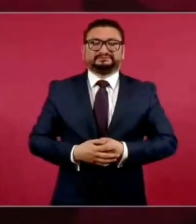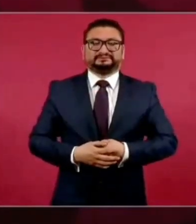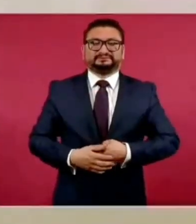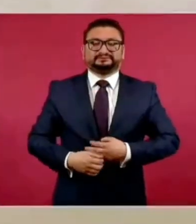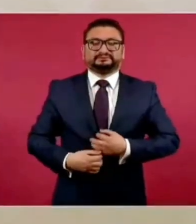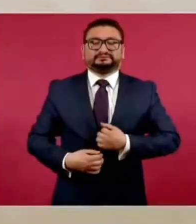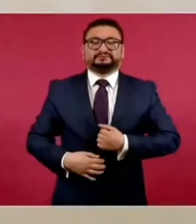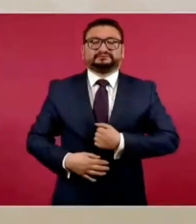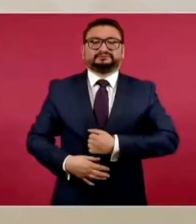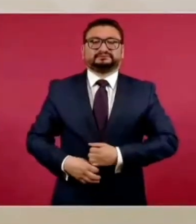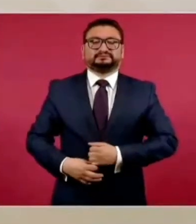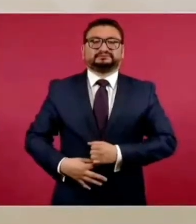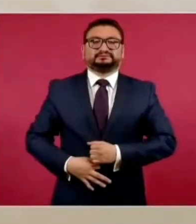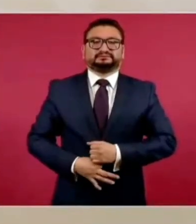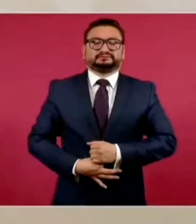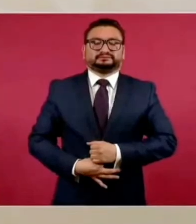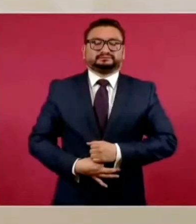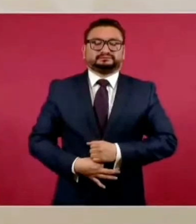Es que